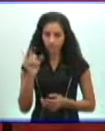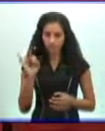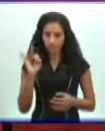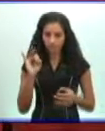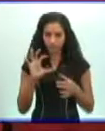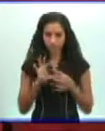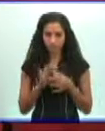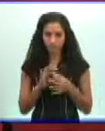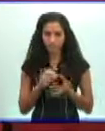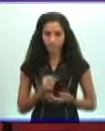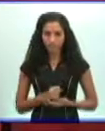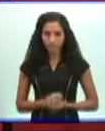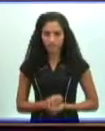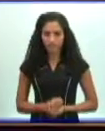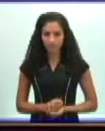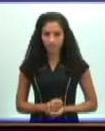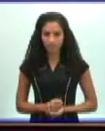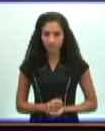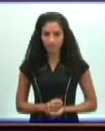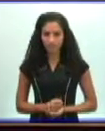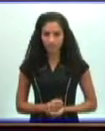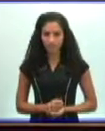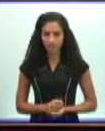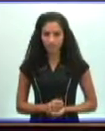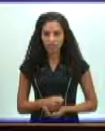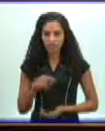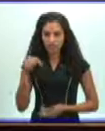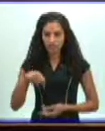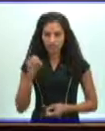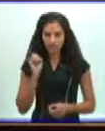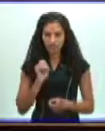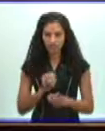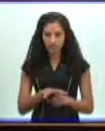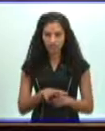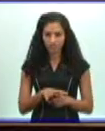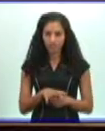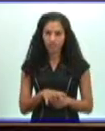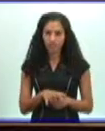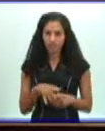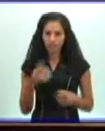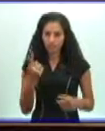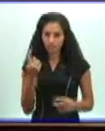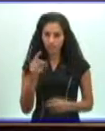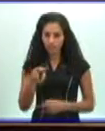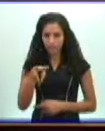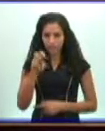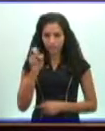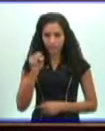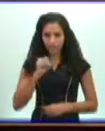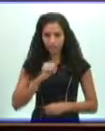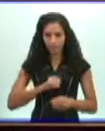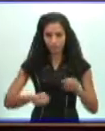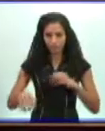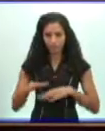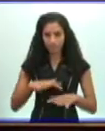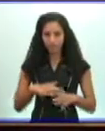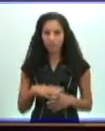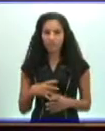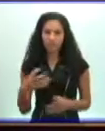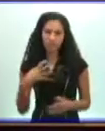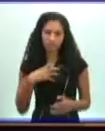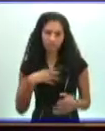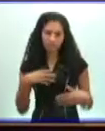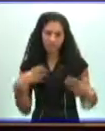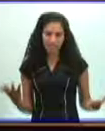matemática séptimo grado. Hoy comienzo con una nueva situación en la que te